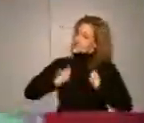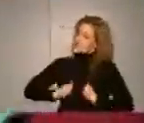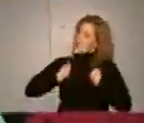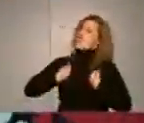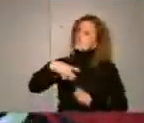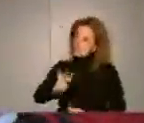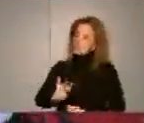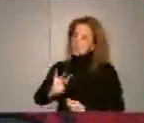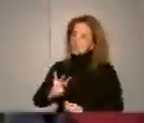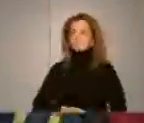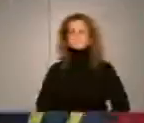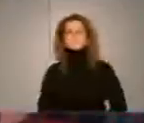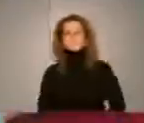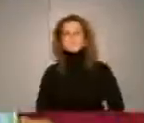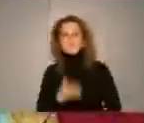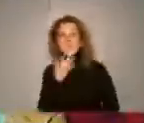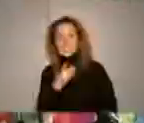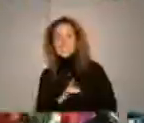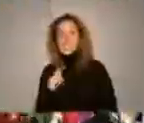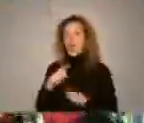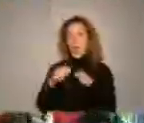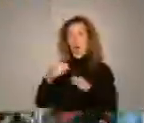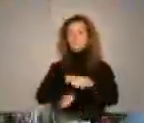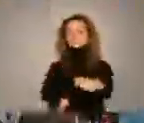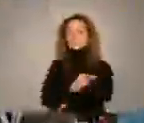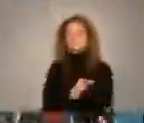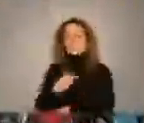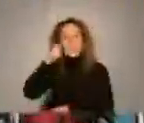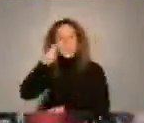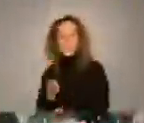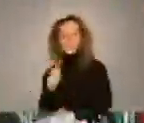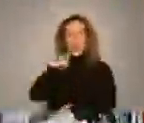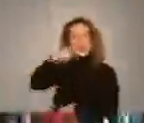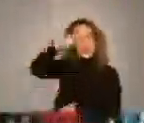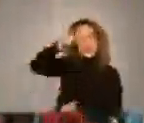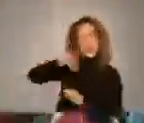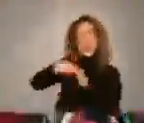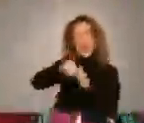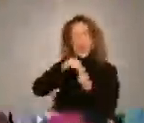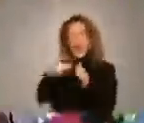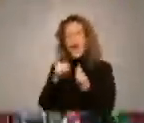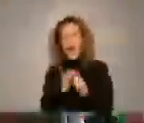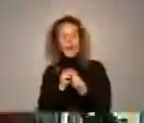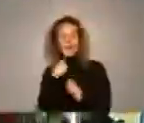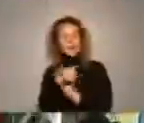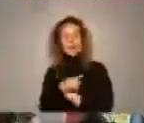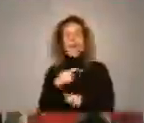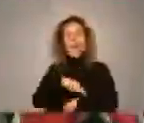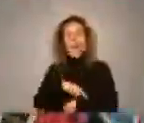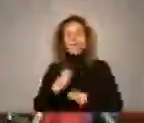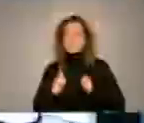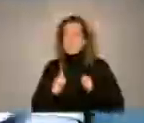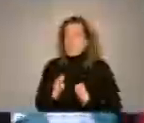acojonado. Y que el ministro de turismo sea un canallón, y que hasta el rey le salga un yerno que es un